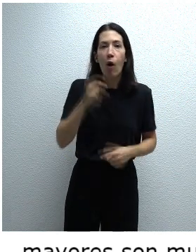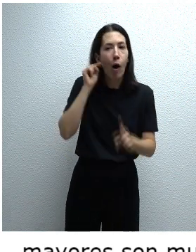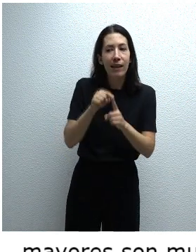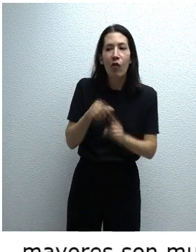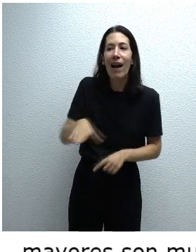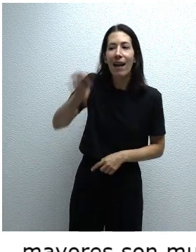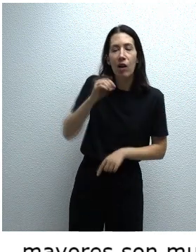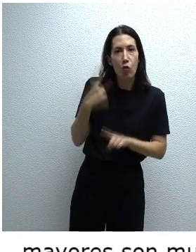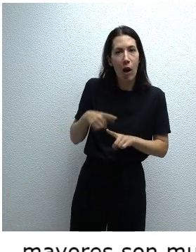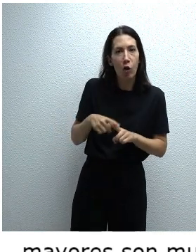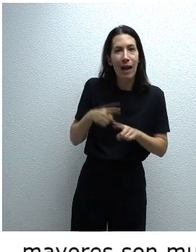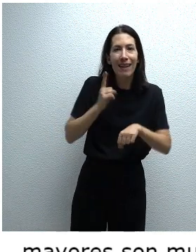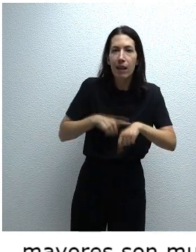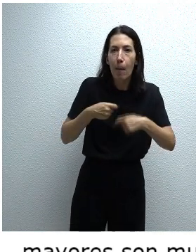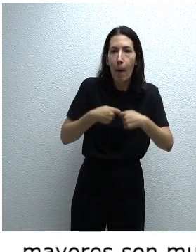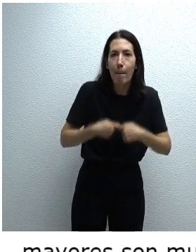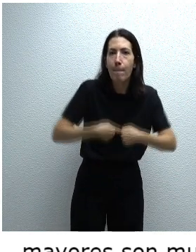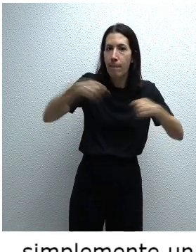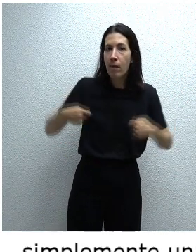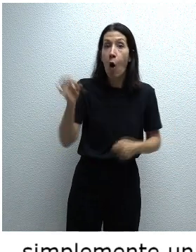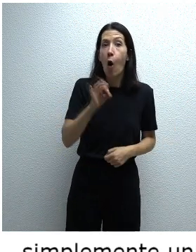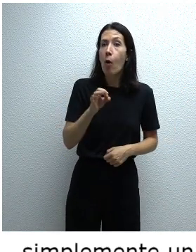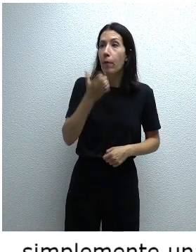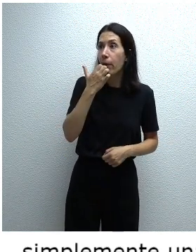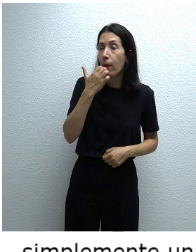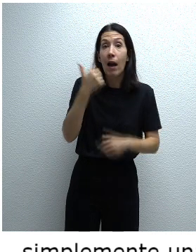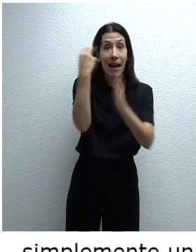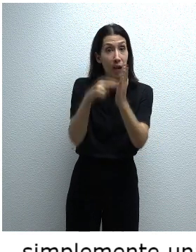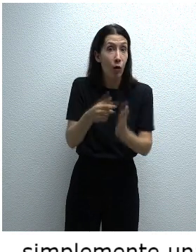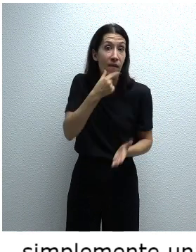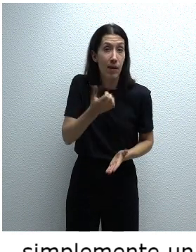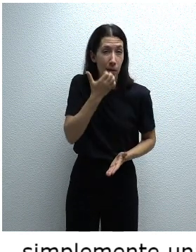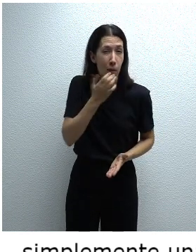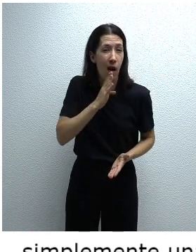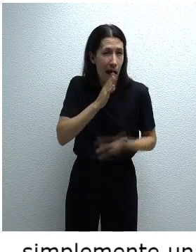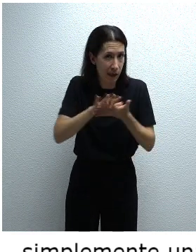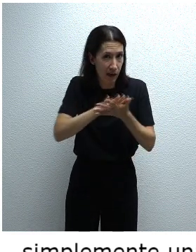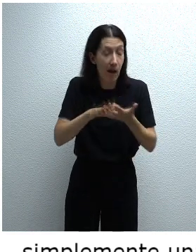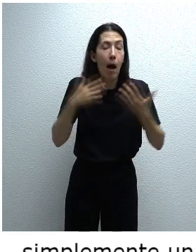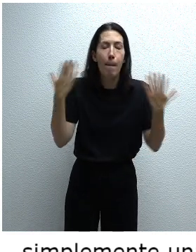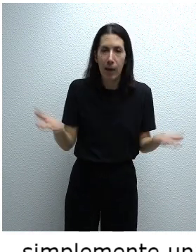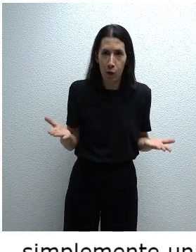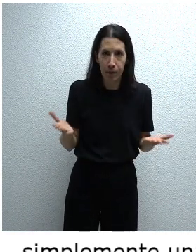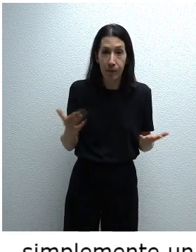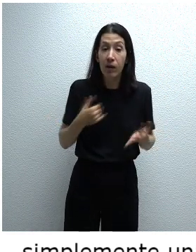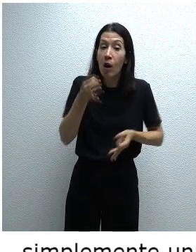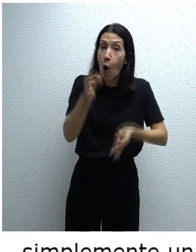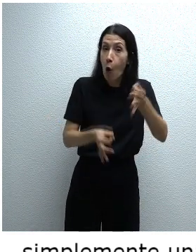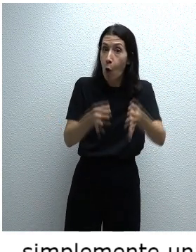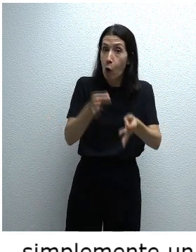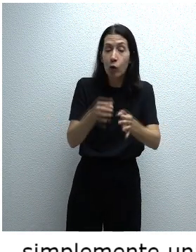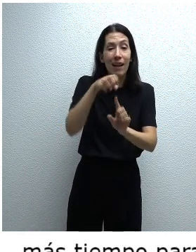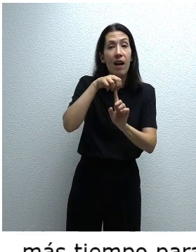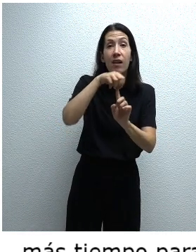un tema, o puede ser, como decíamos, aspectos como la lectura fácil. En todo caso, la justicia centrada